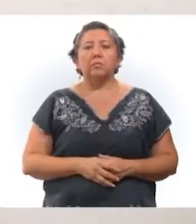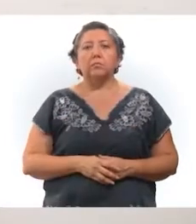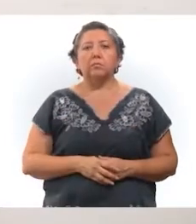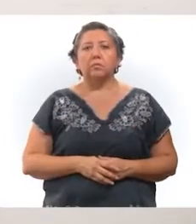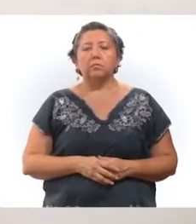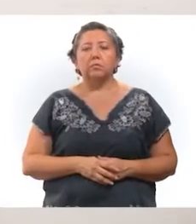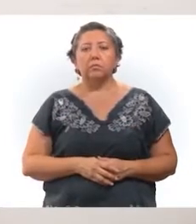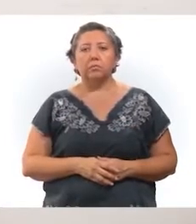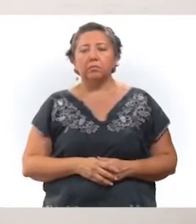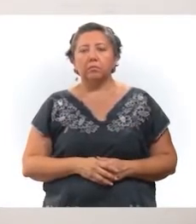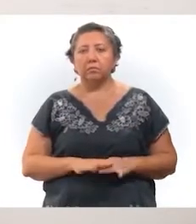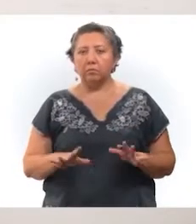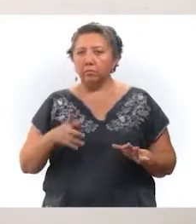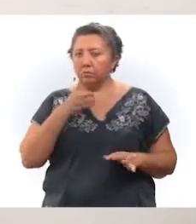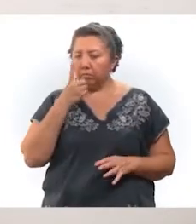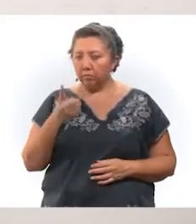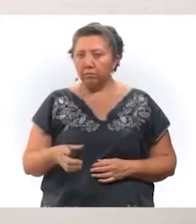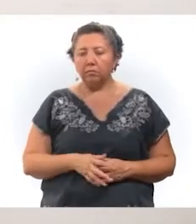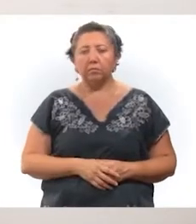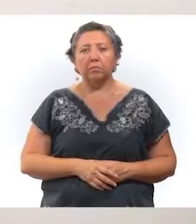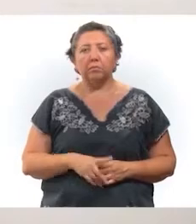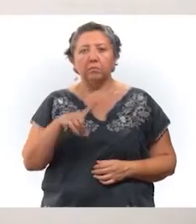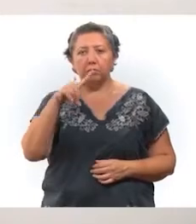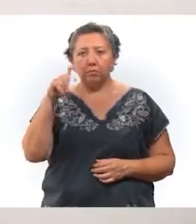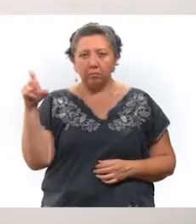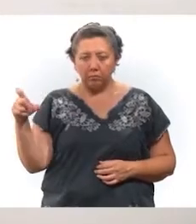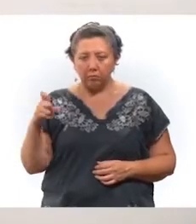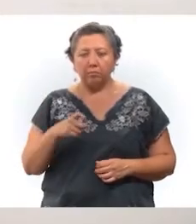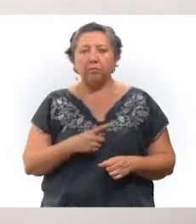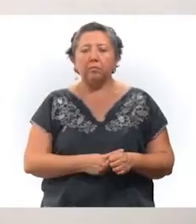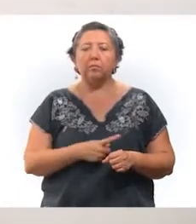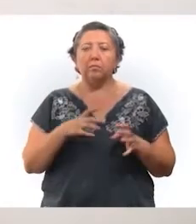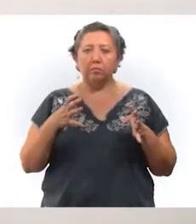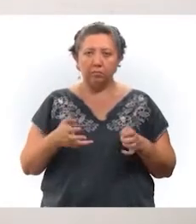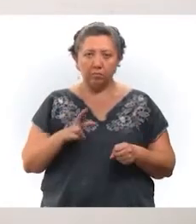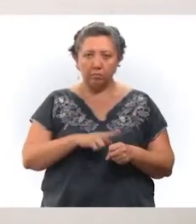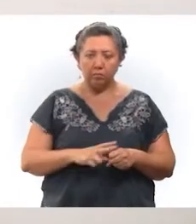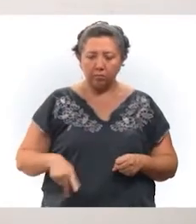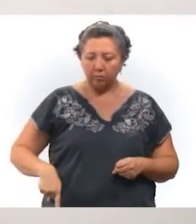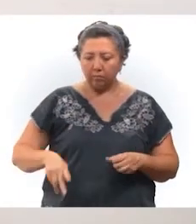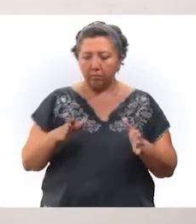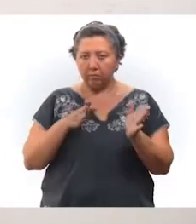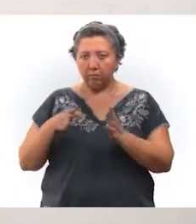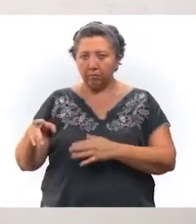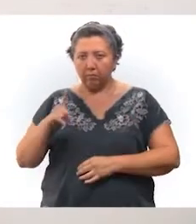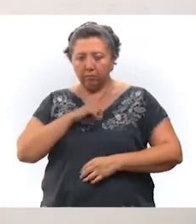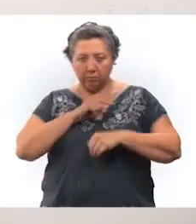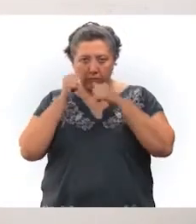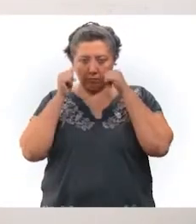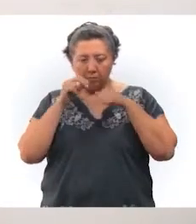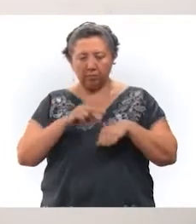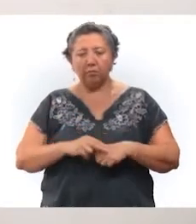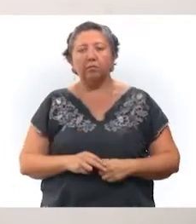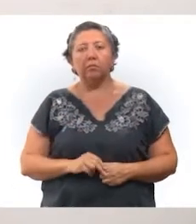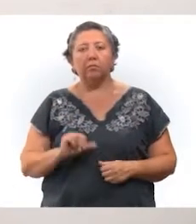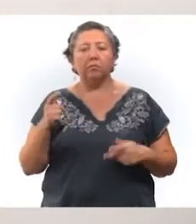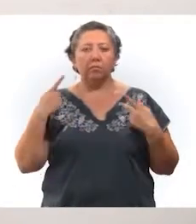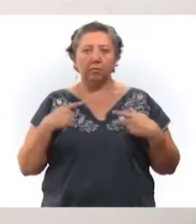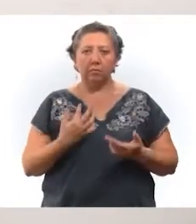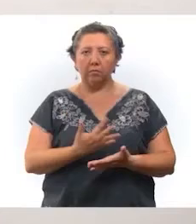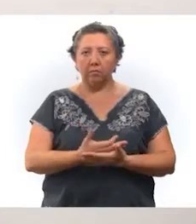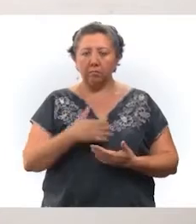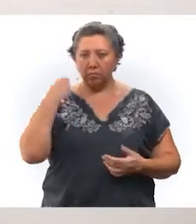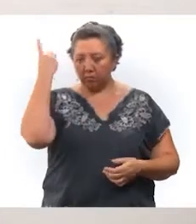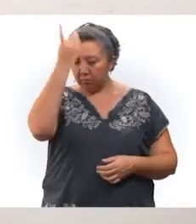síntomas leves. Como ya se mencionó, 100 de los casos positivos están en hospitales públicos y en aislamiento total. Hay